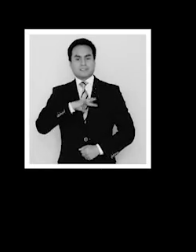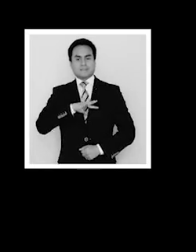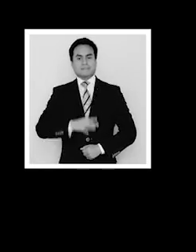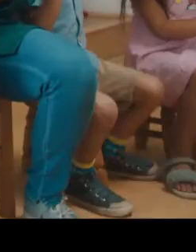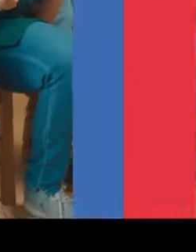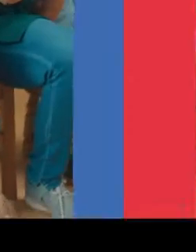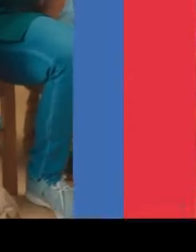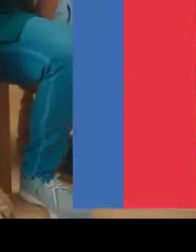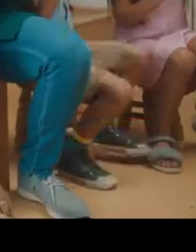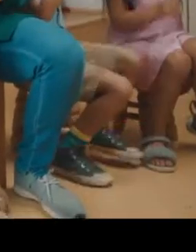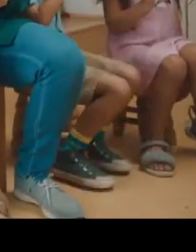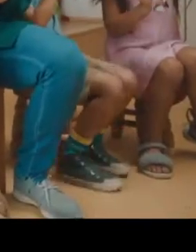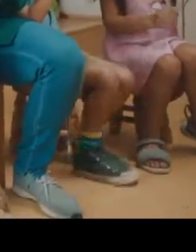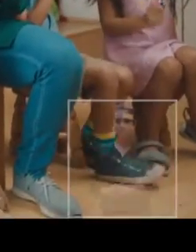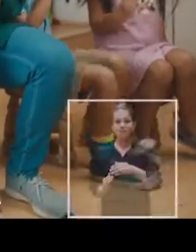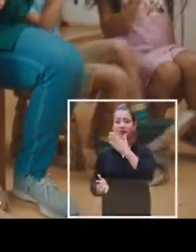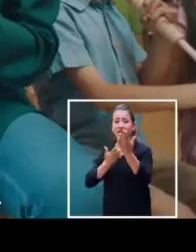Chile.